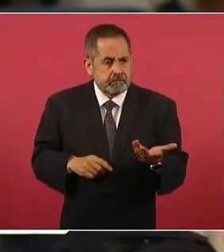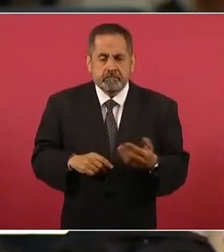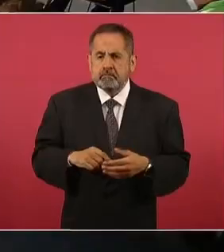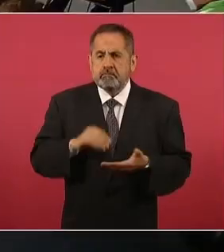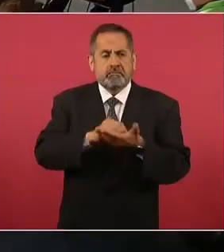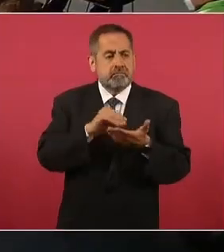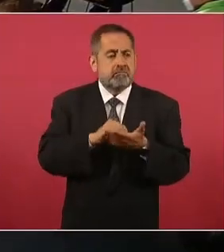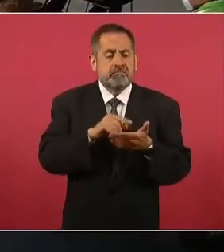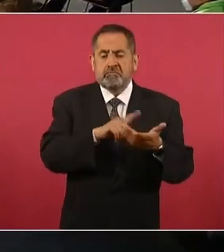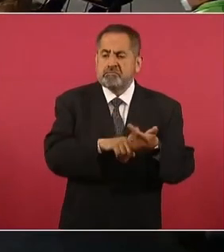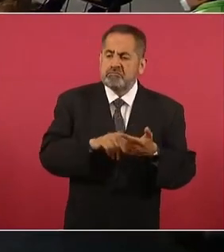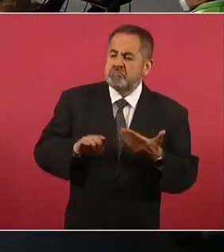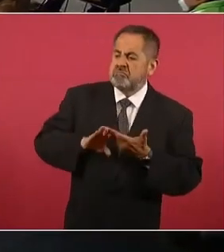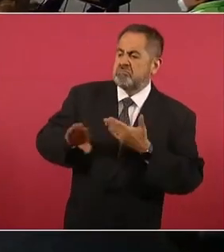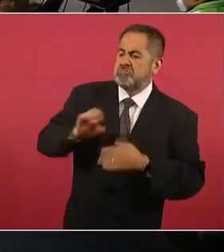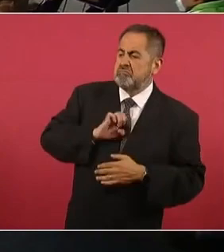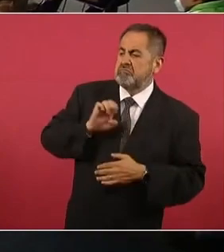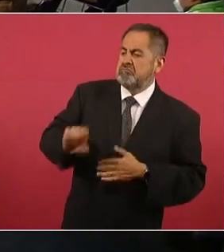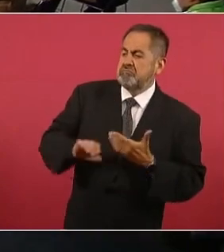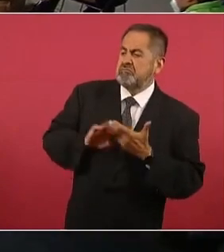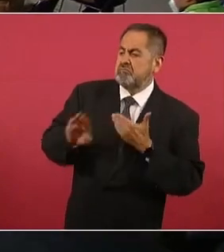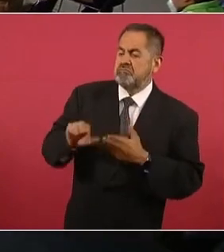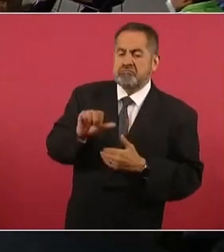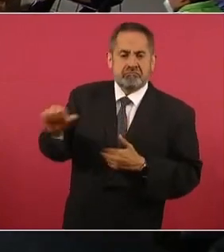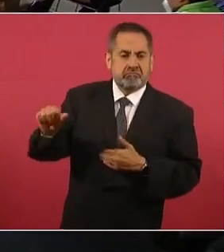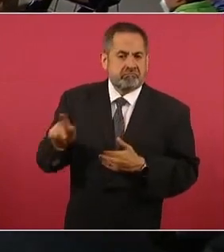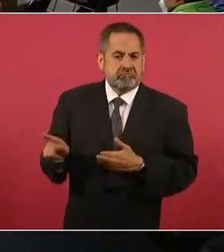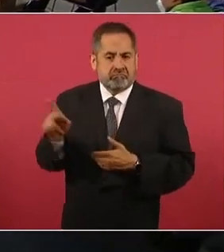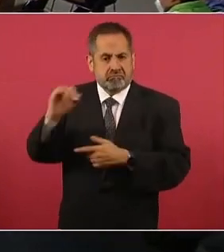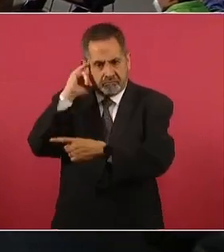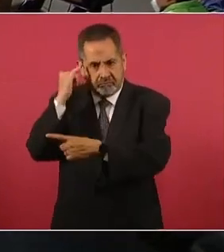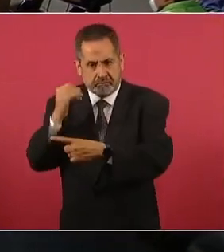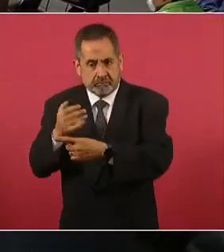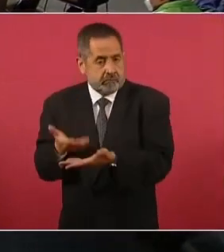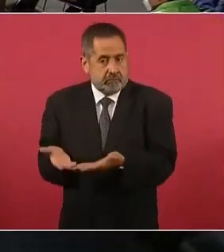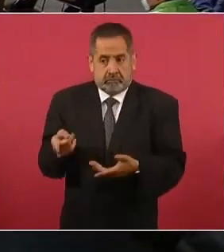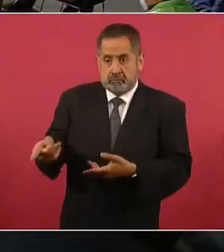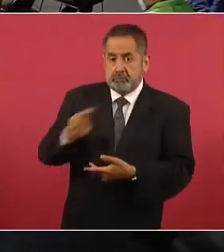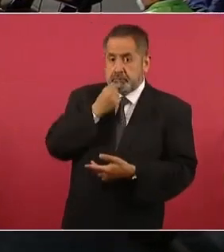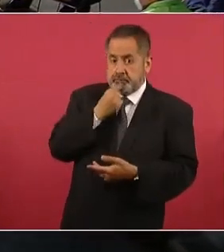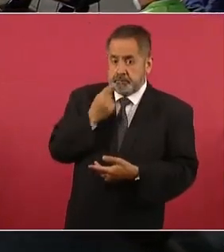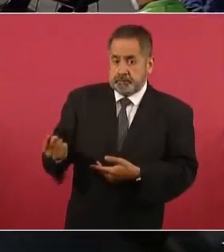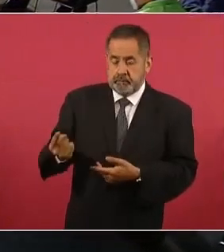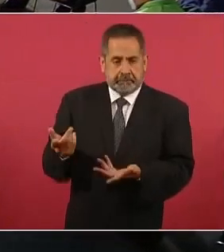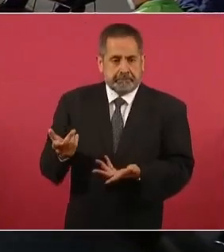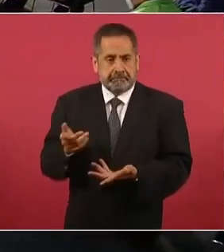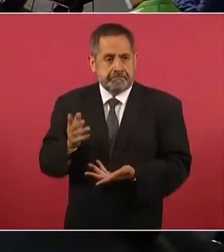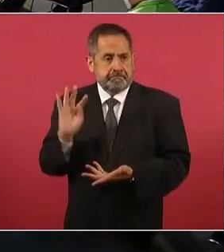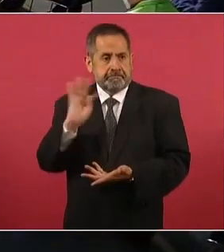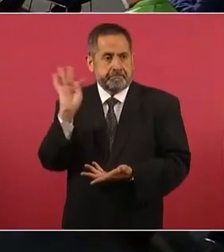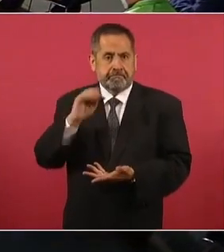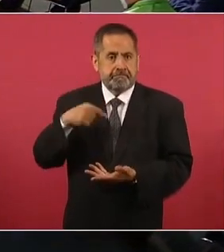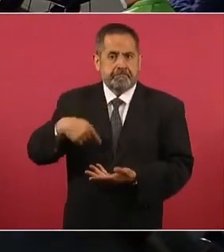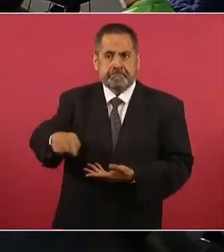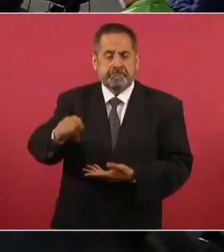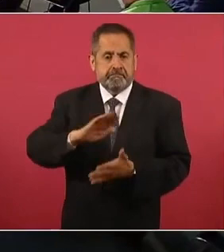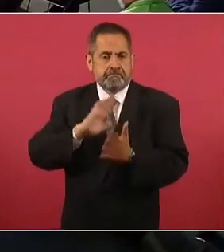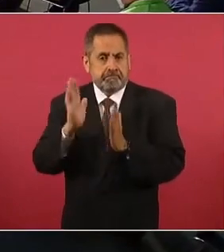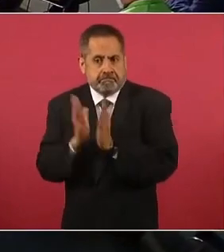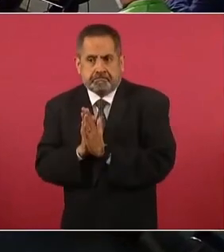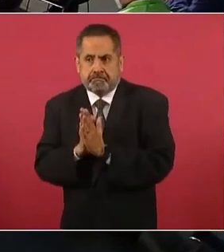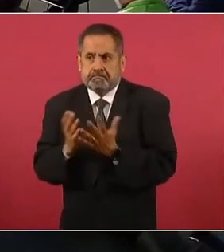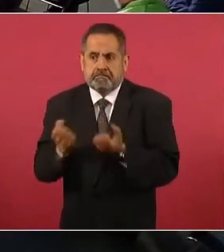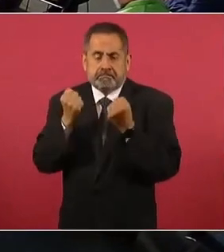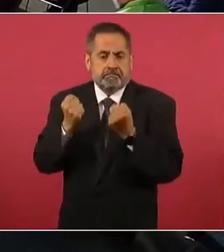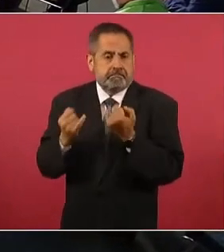el racismo, y prueba de ello es que este niño hoy se encuentra entre la vida y la muerte con quemaduras de